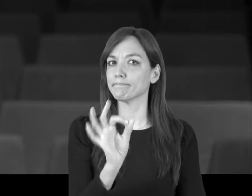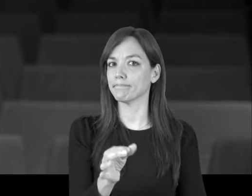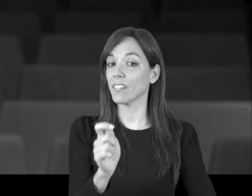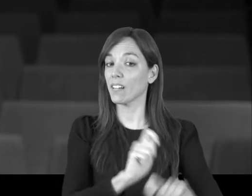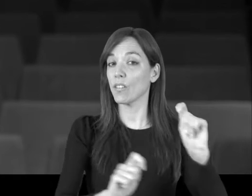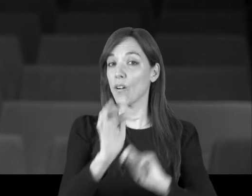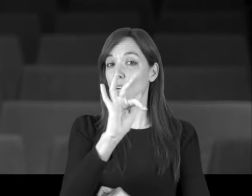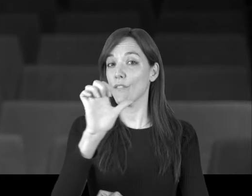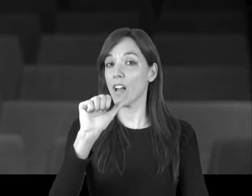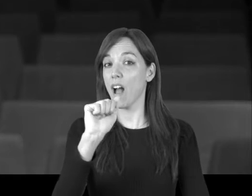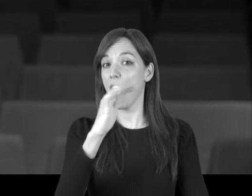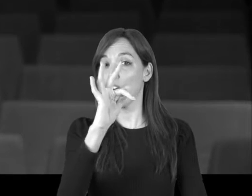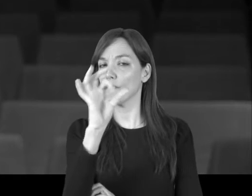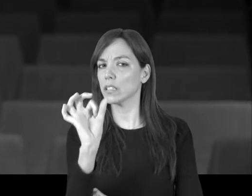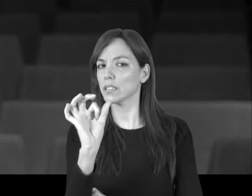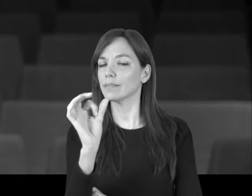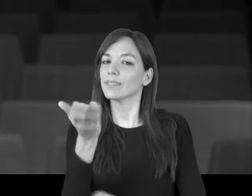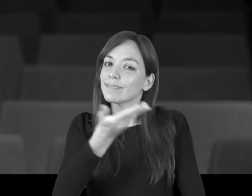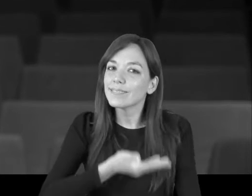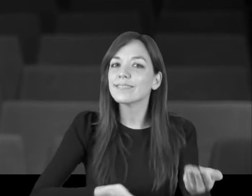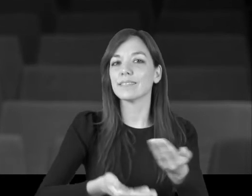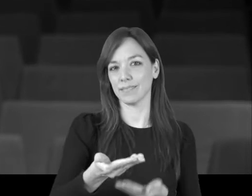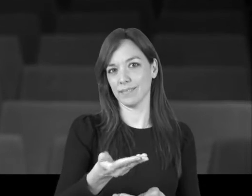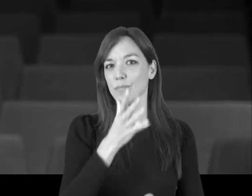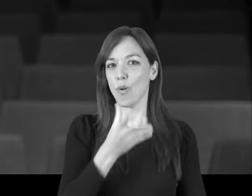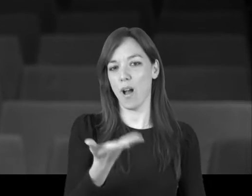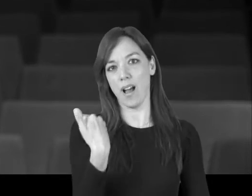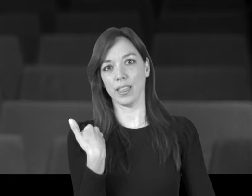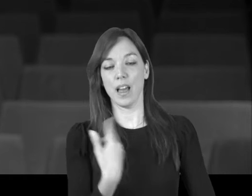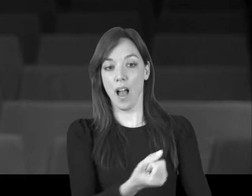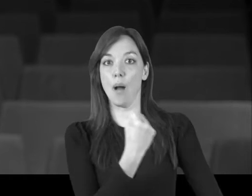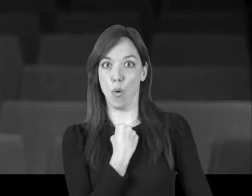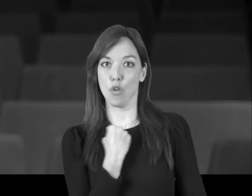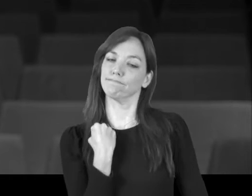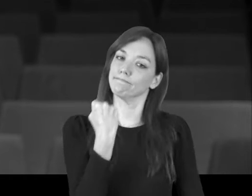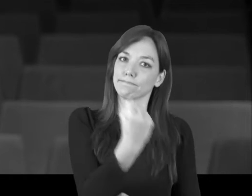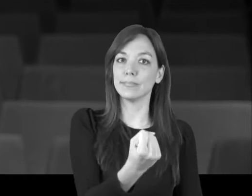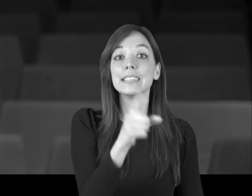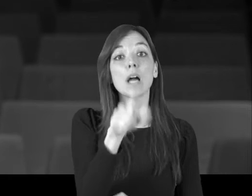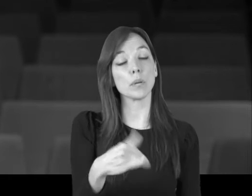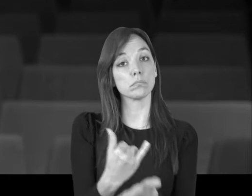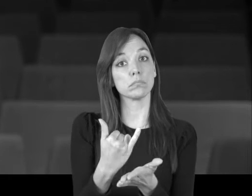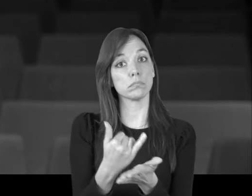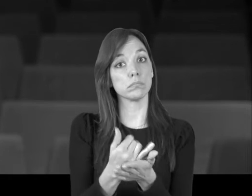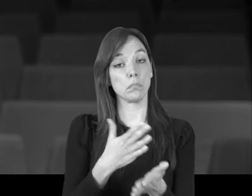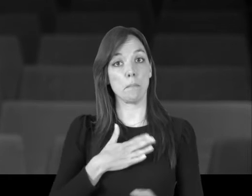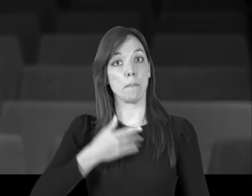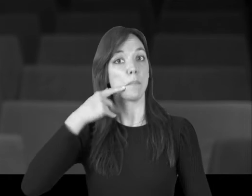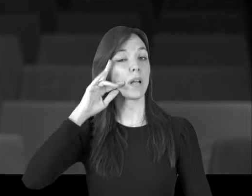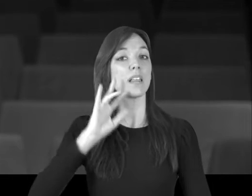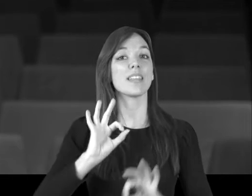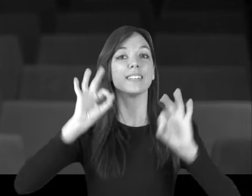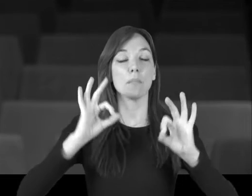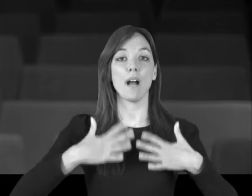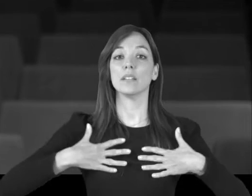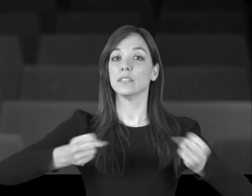pensé que era una forma de devolverle a FEAFES el trabajo que hizo conmigo y también, por otro lado, de aportar la